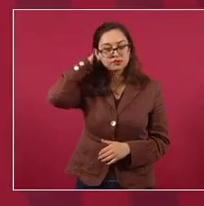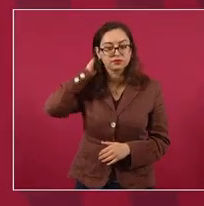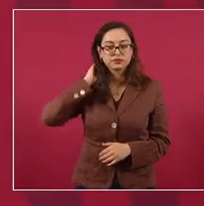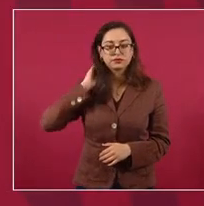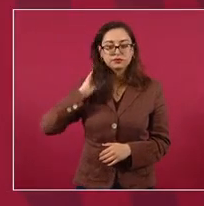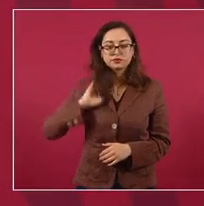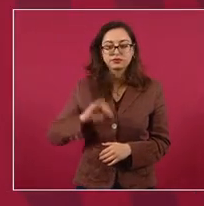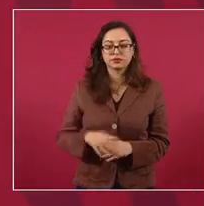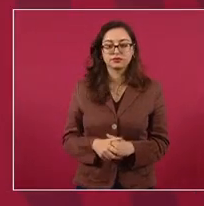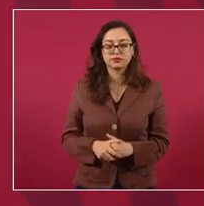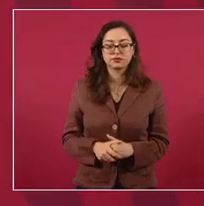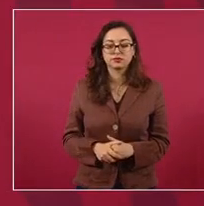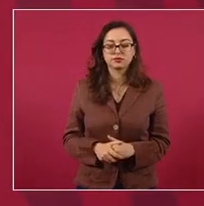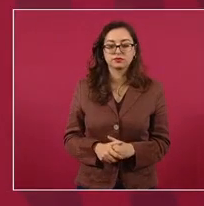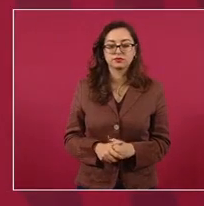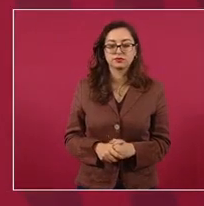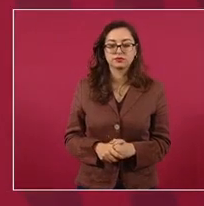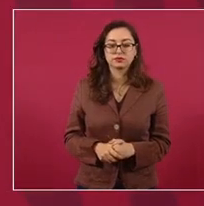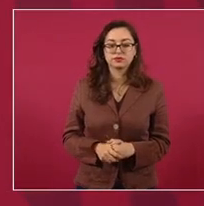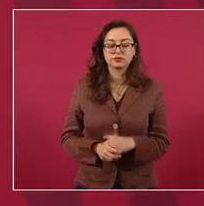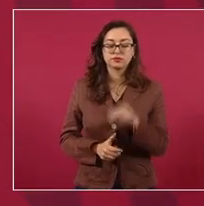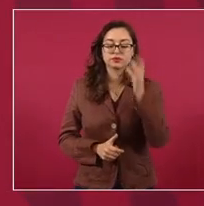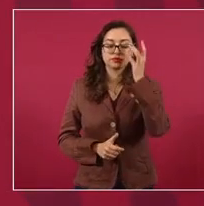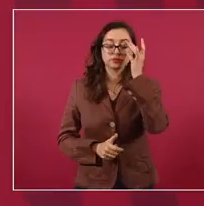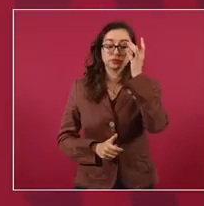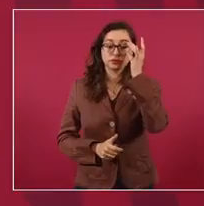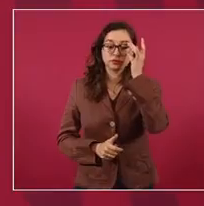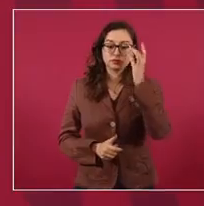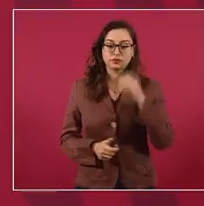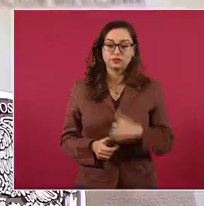cómo va a estar el formato.